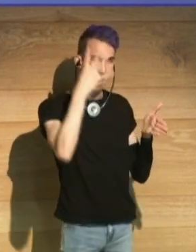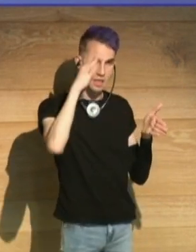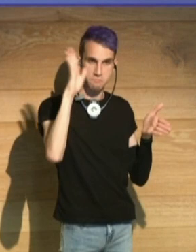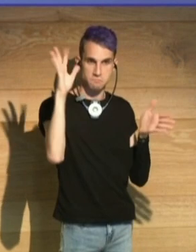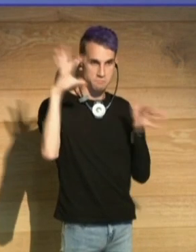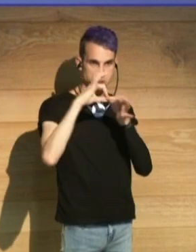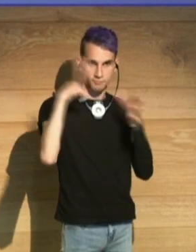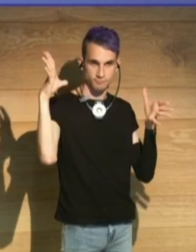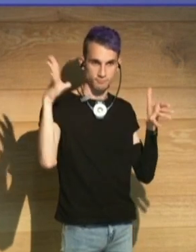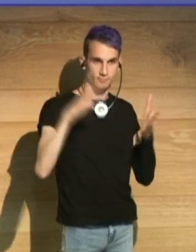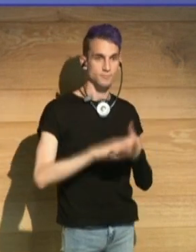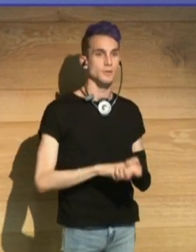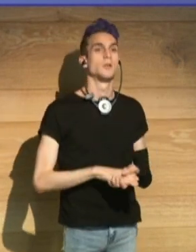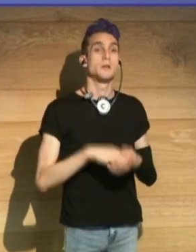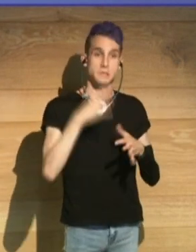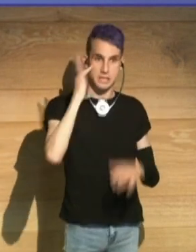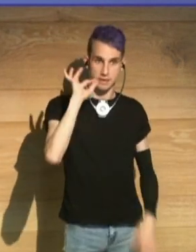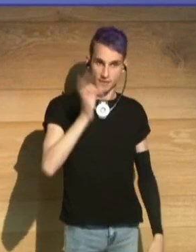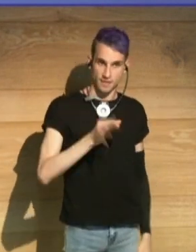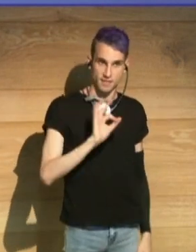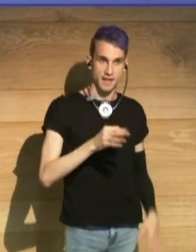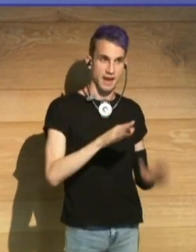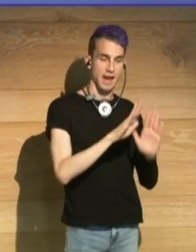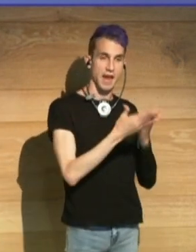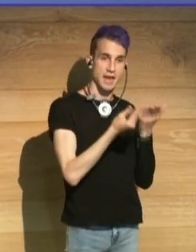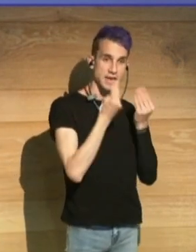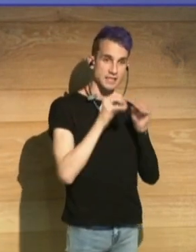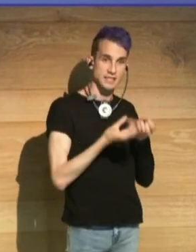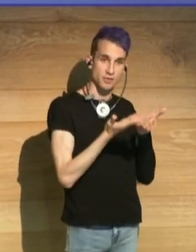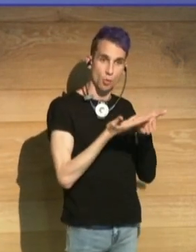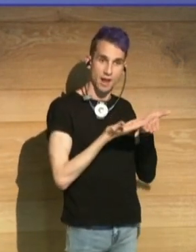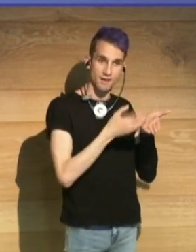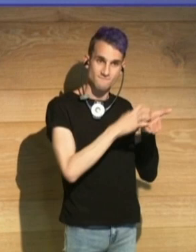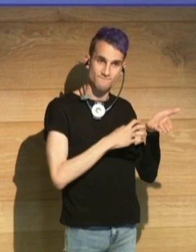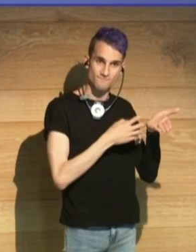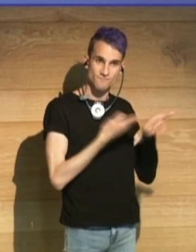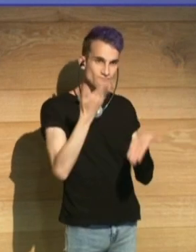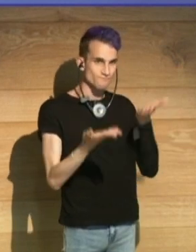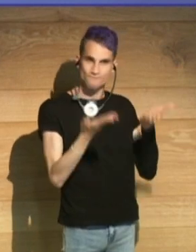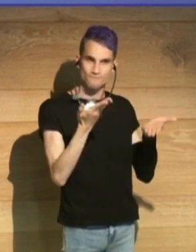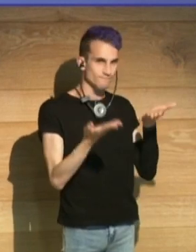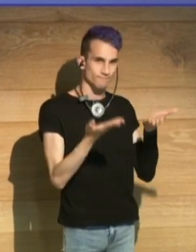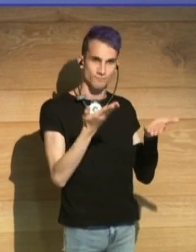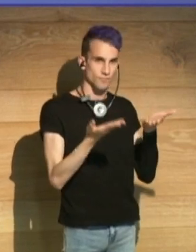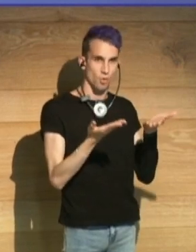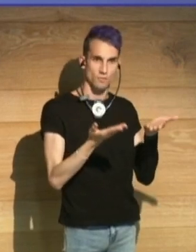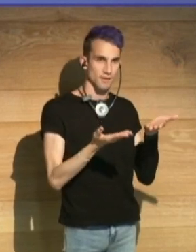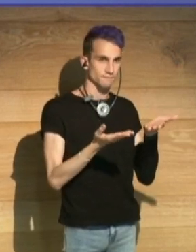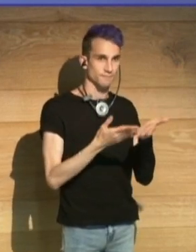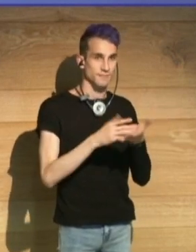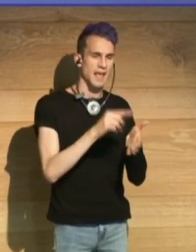posición, pero es verdad que en la novela no juzga. Tiene otra característica la novela, y es que usted describe la